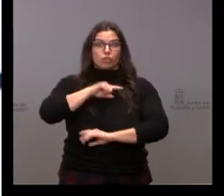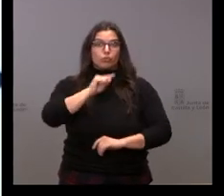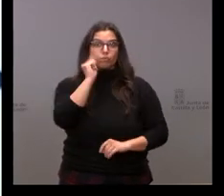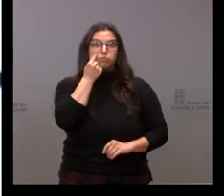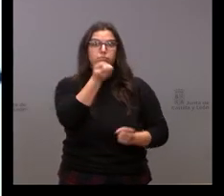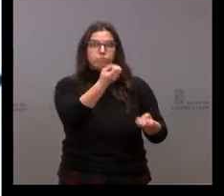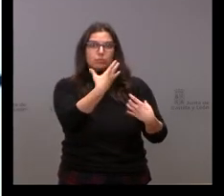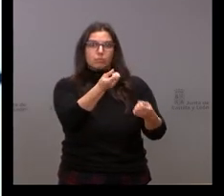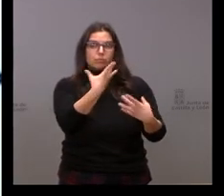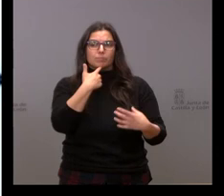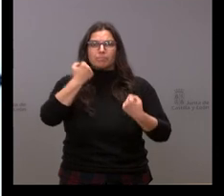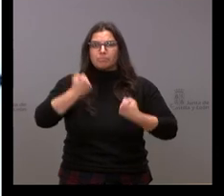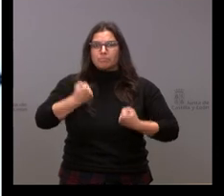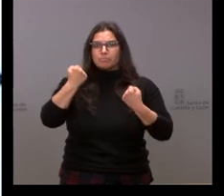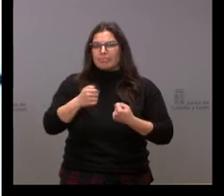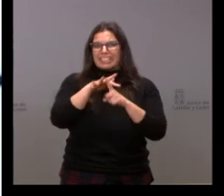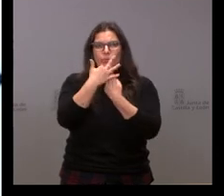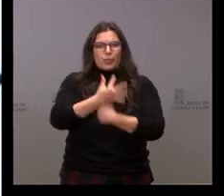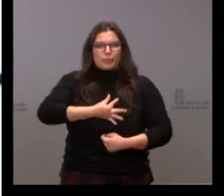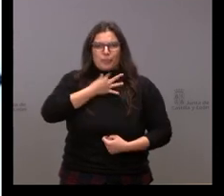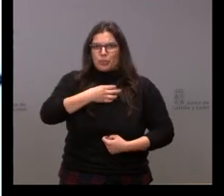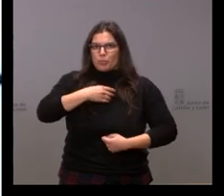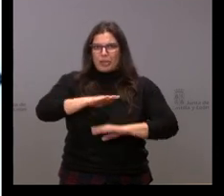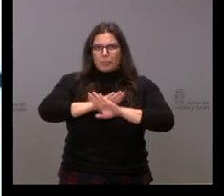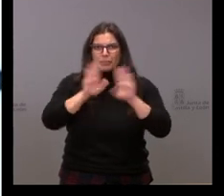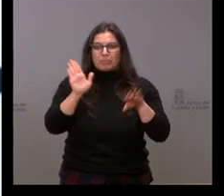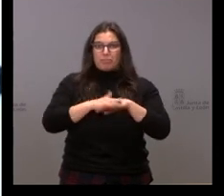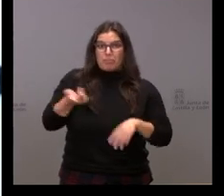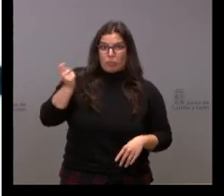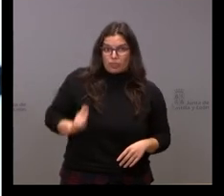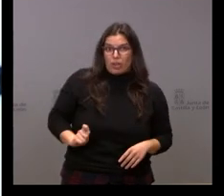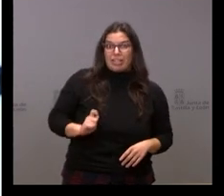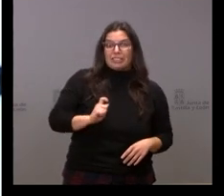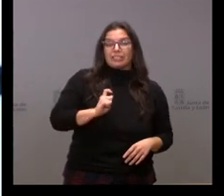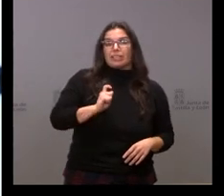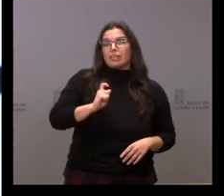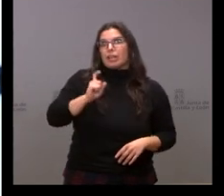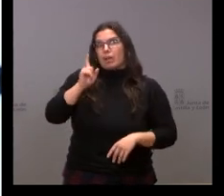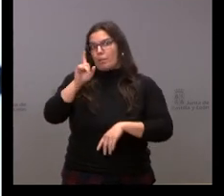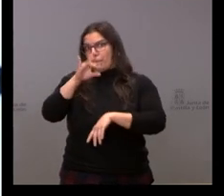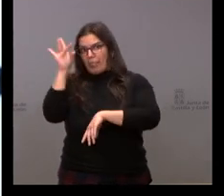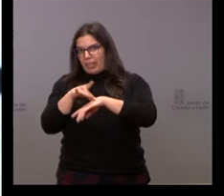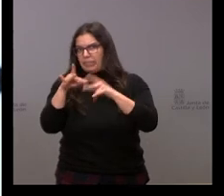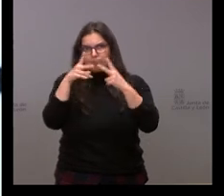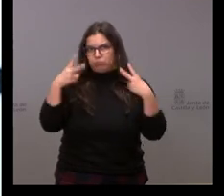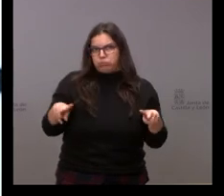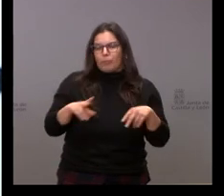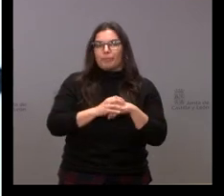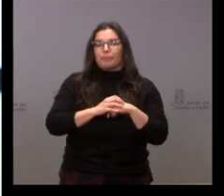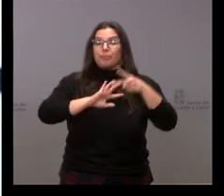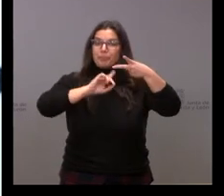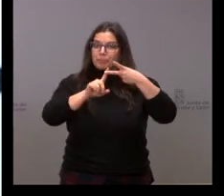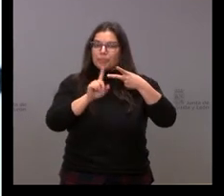insiste en que la situación es insostenible tanto para los profesionales sanitarios como para los pacientes y en